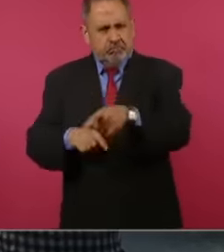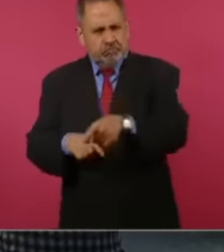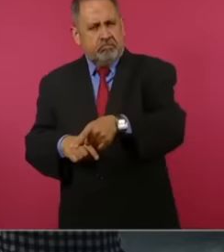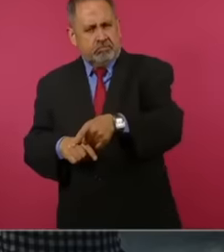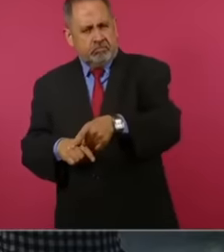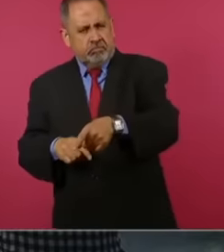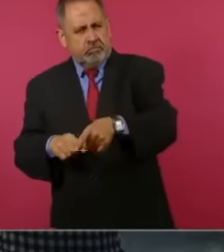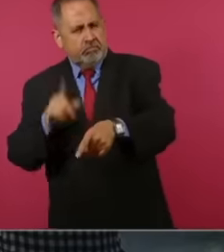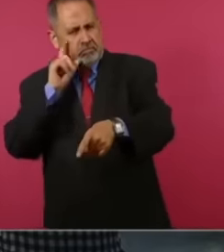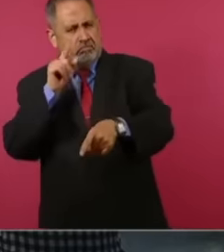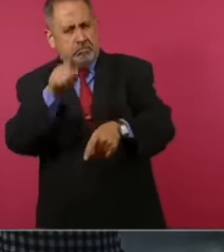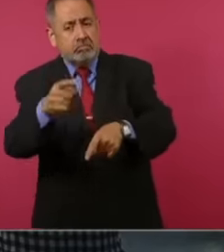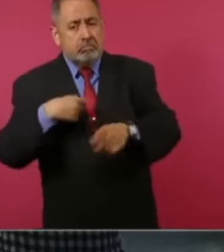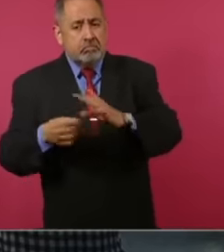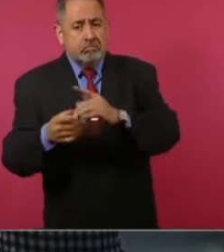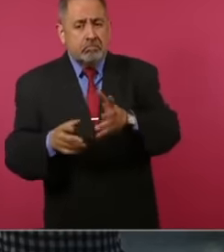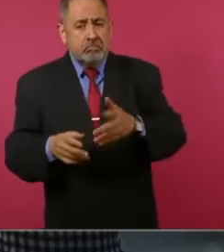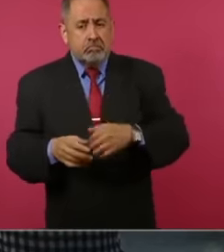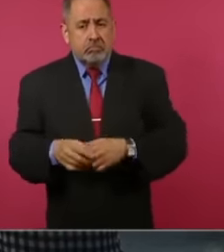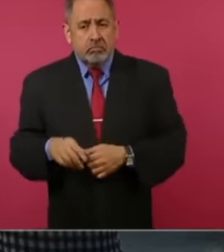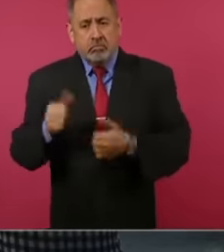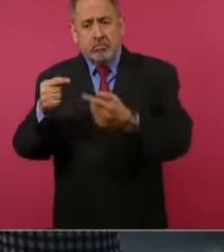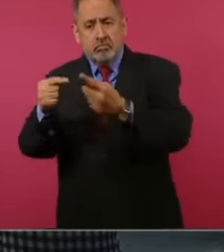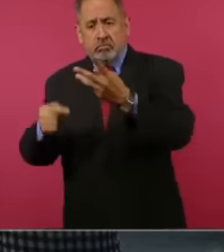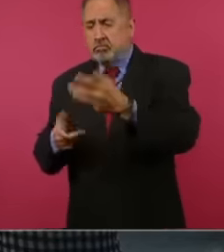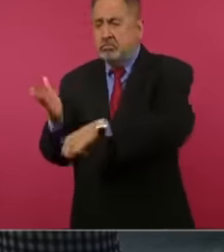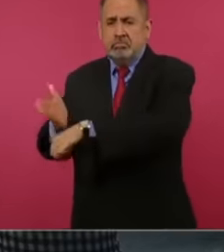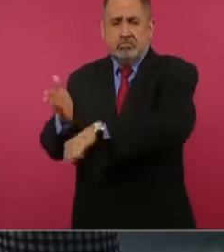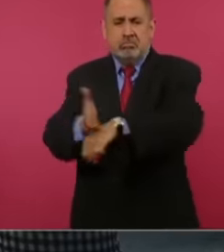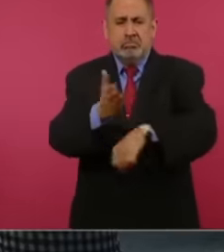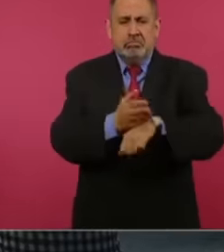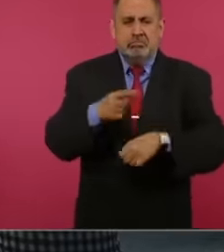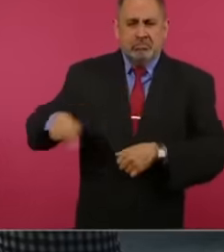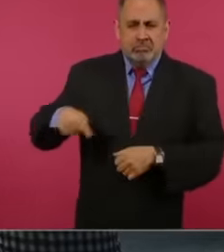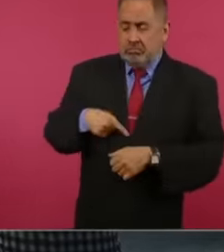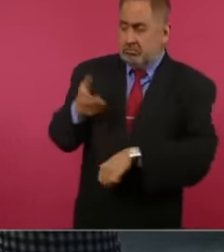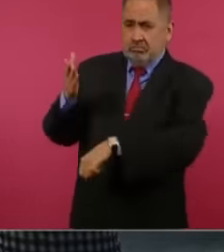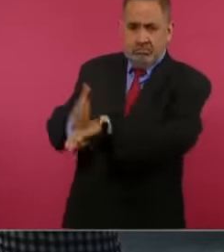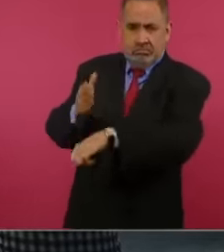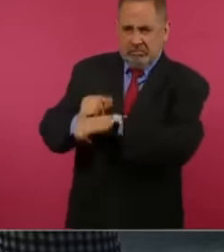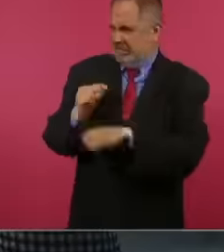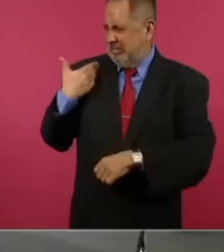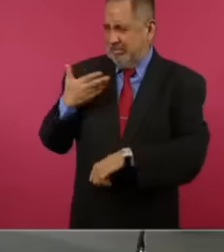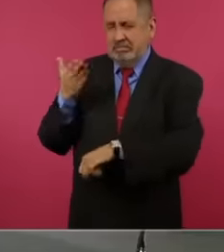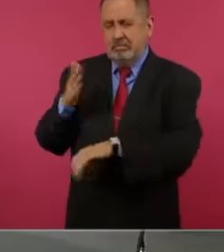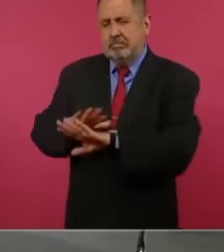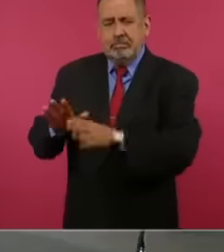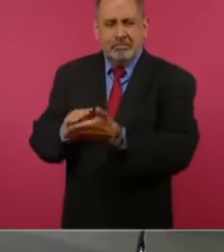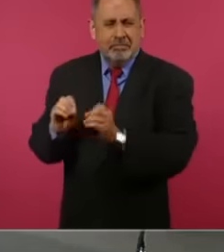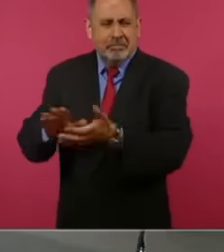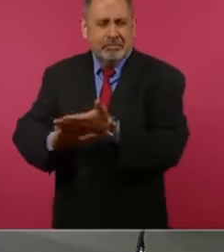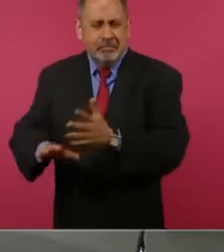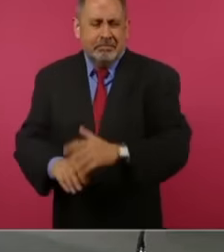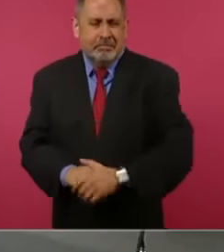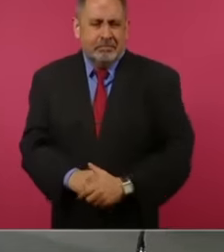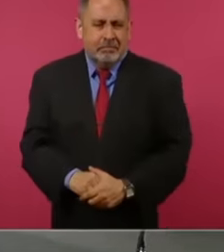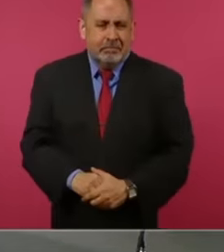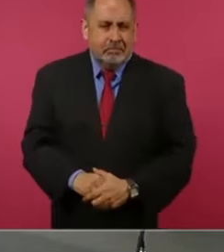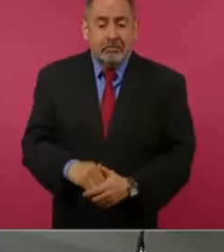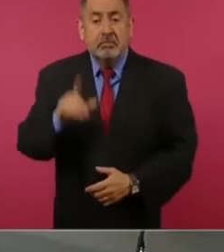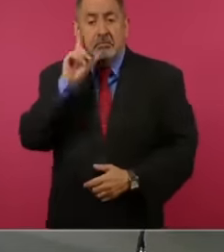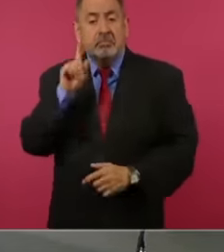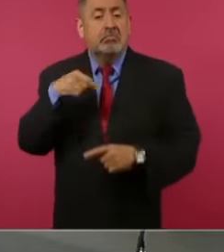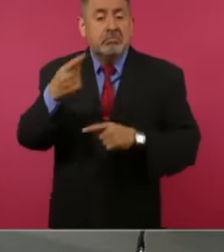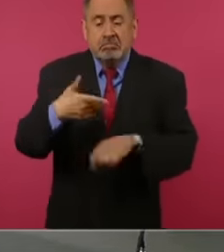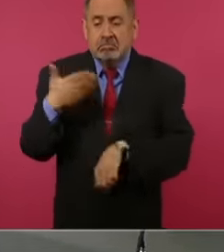Va mañana capaz que… Es que ya tiene otro montón de castigados aquí. A él se le acaba de levantar el castigo. Y capaz que mañana